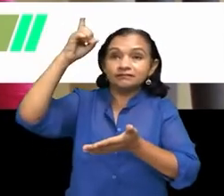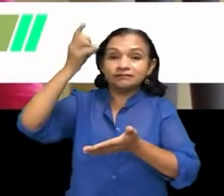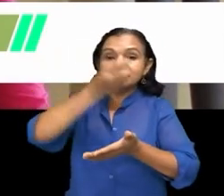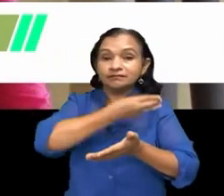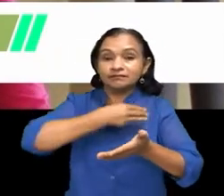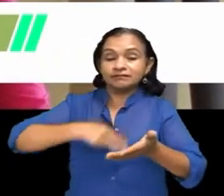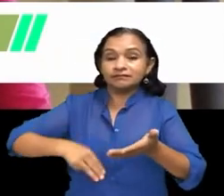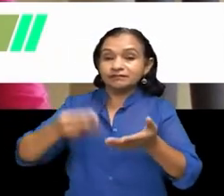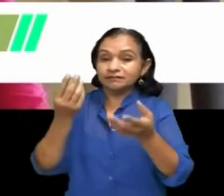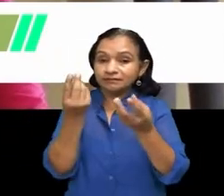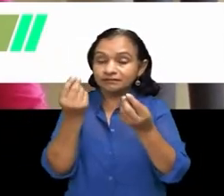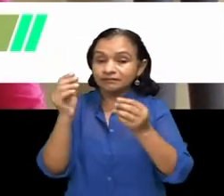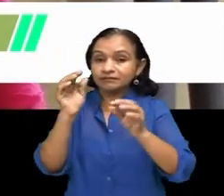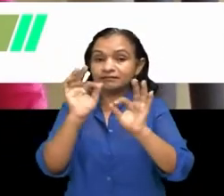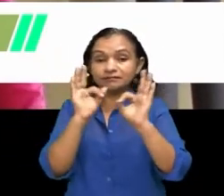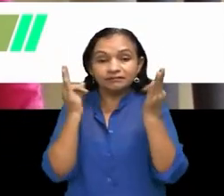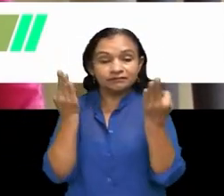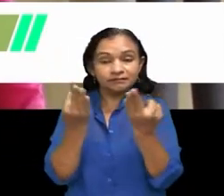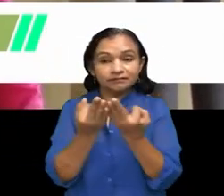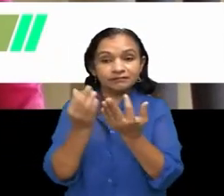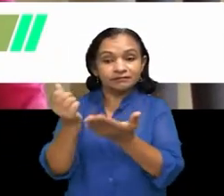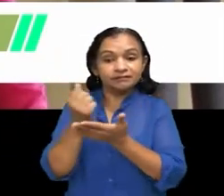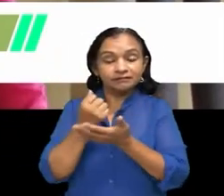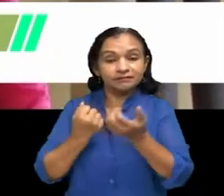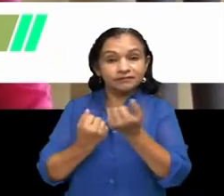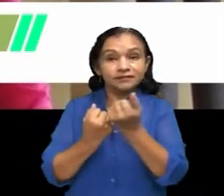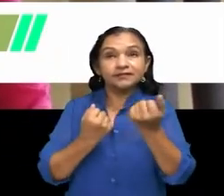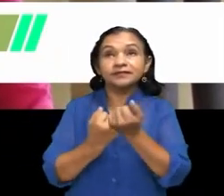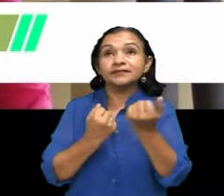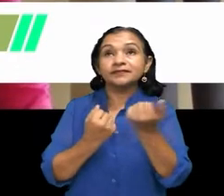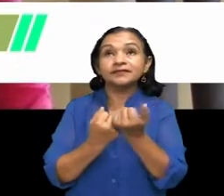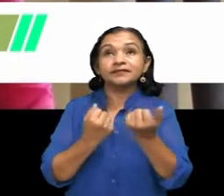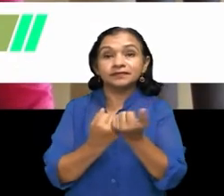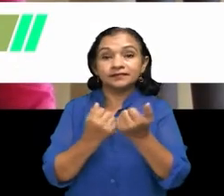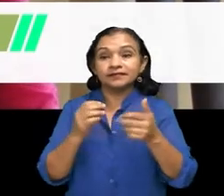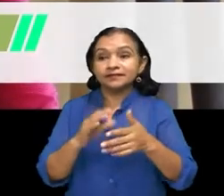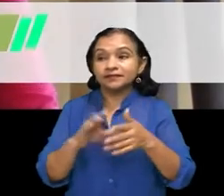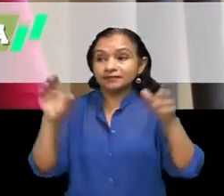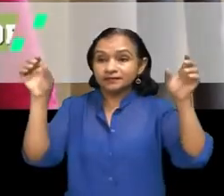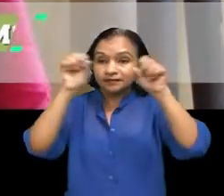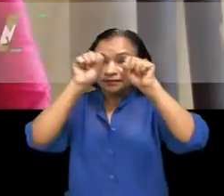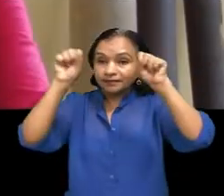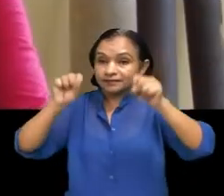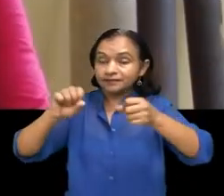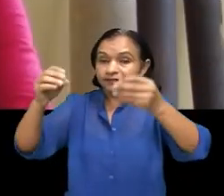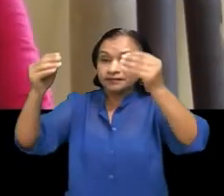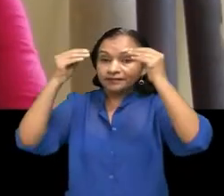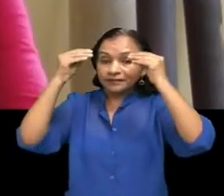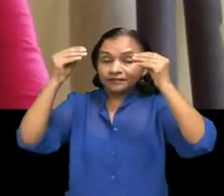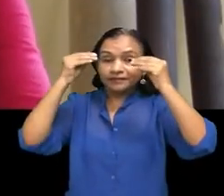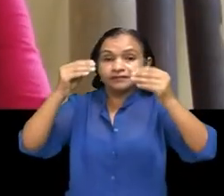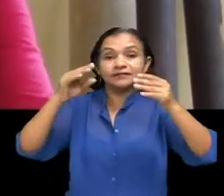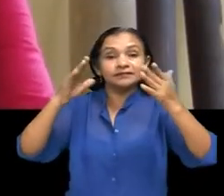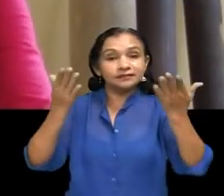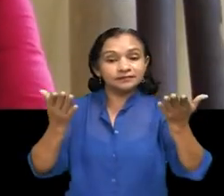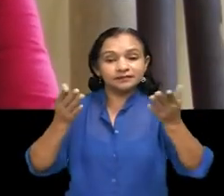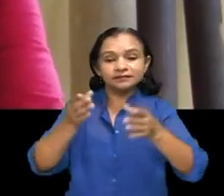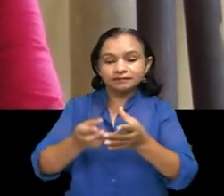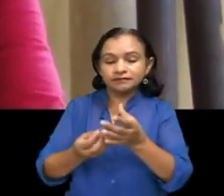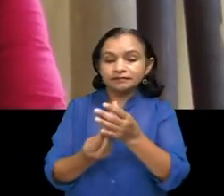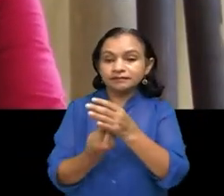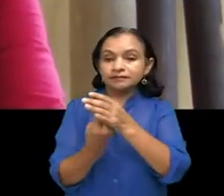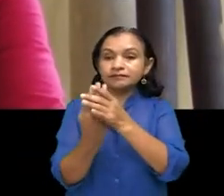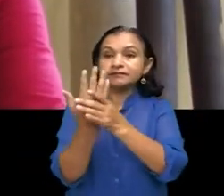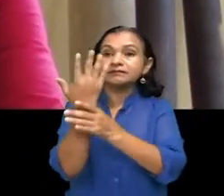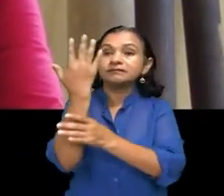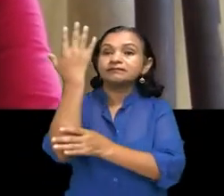de Economía Familiar por brindarnos su apoyo y la capacitación de enseñarnos de que